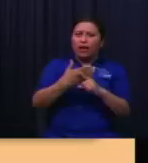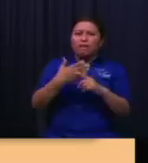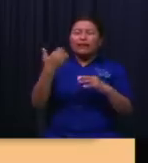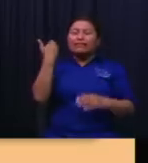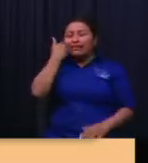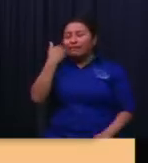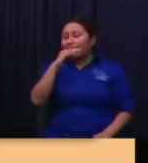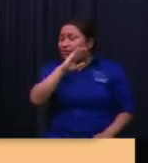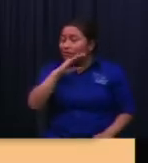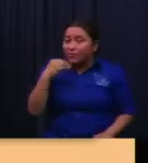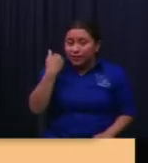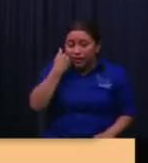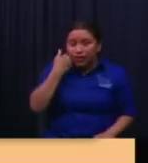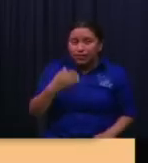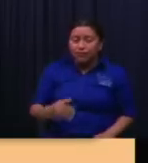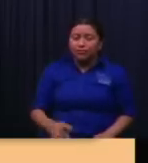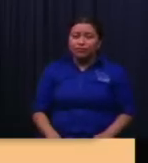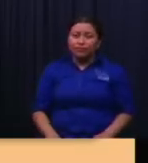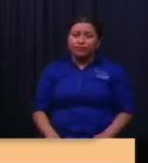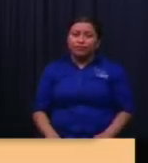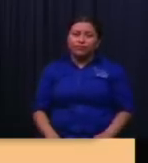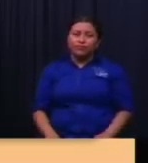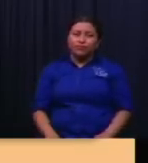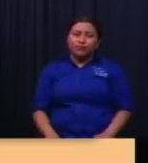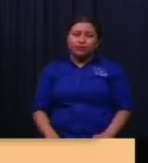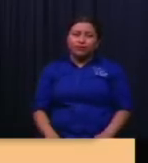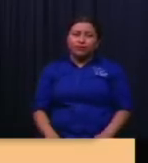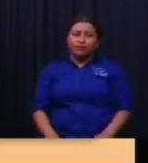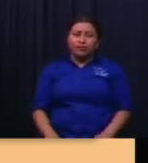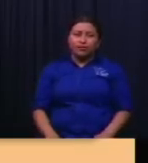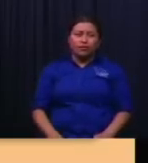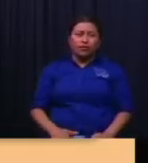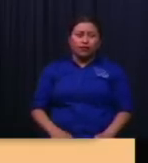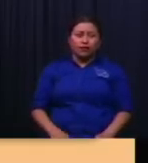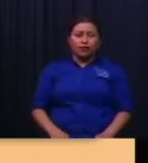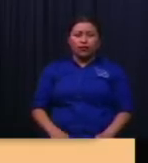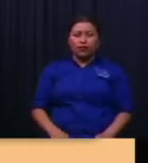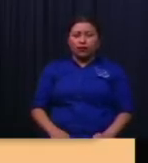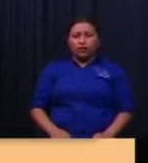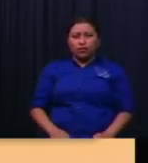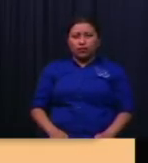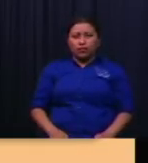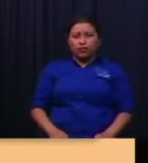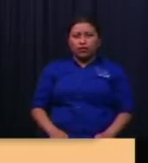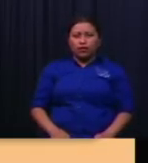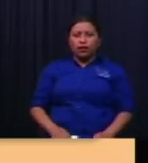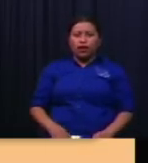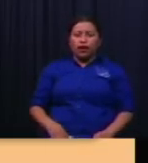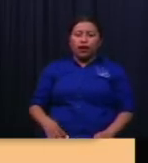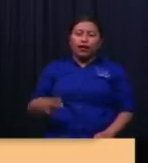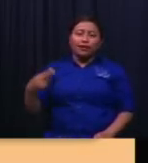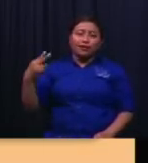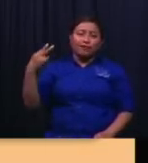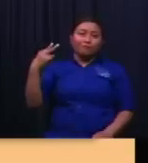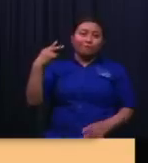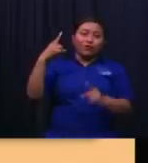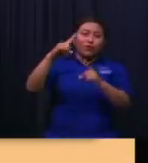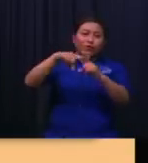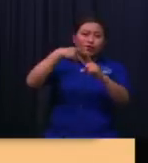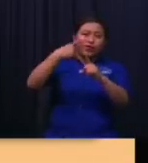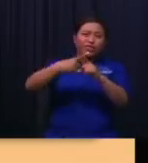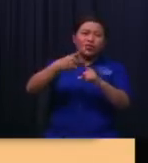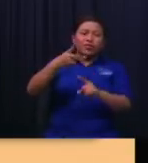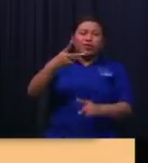otras enfermedades. Como consecuencia de la ruptura de hostilidades, se pasa a ejercer la violencia, peleas